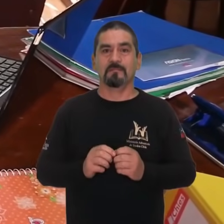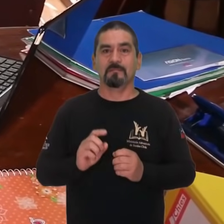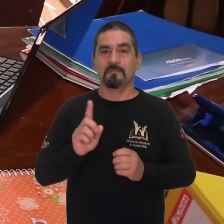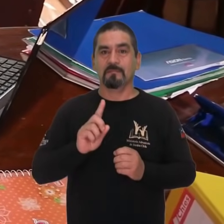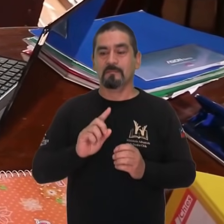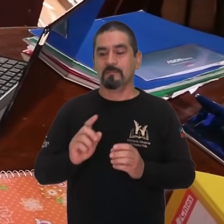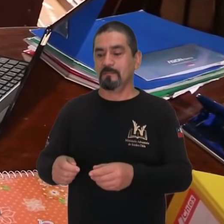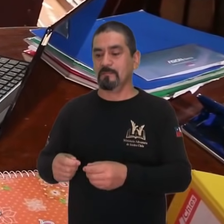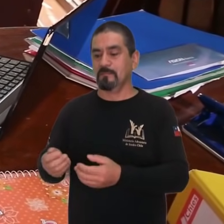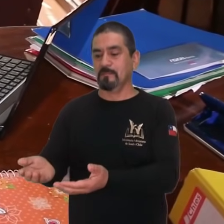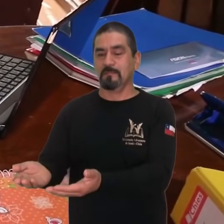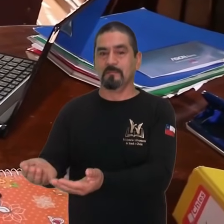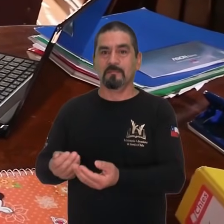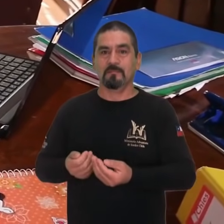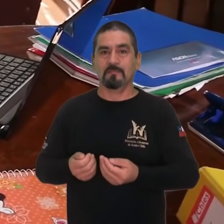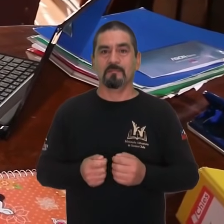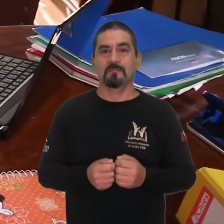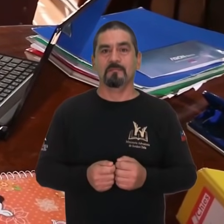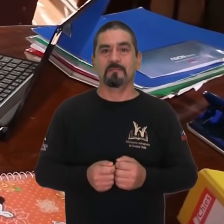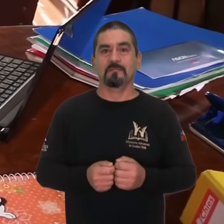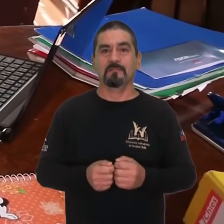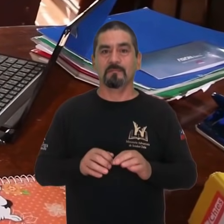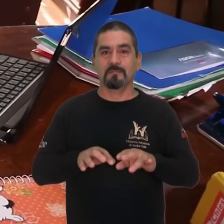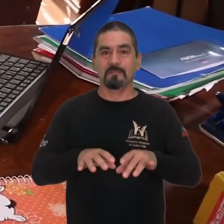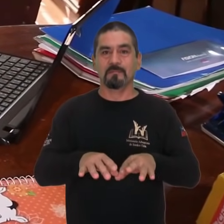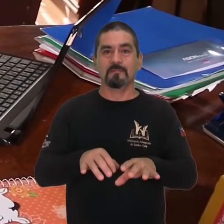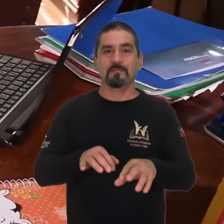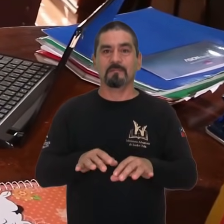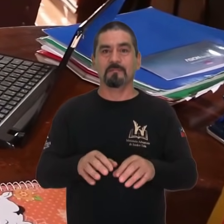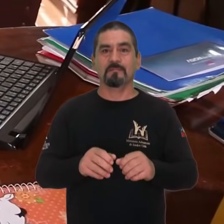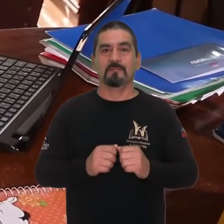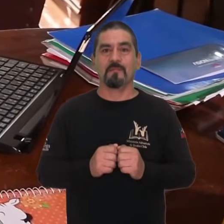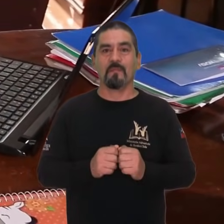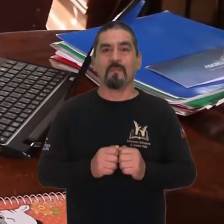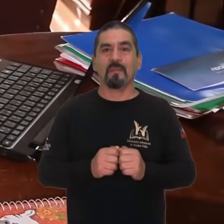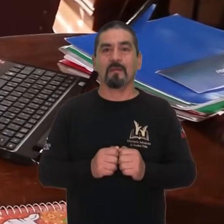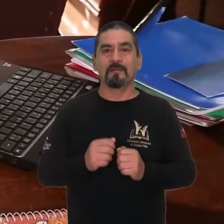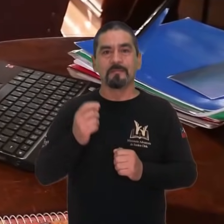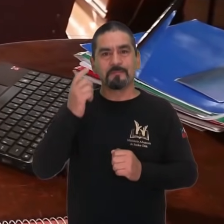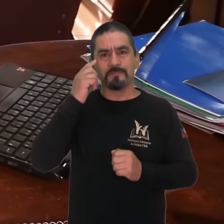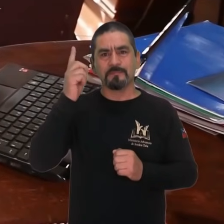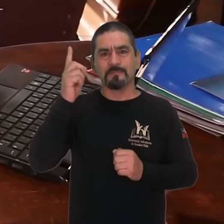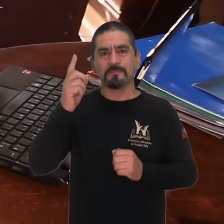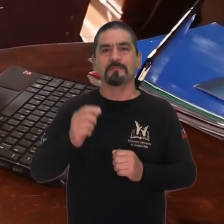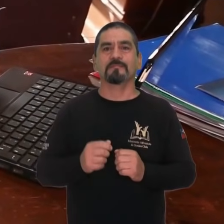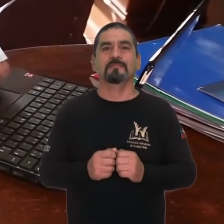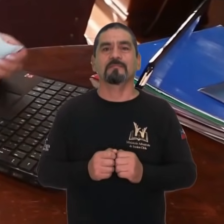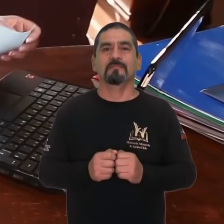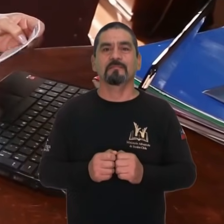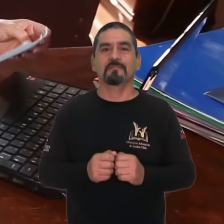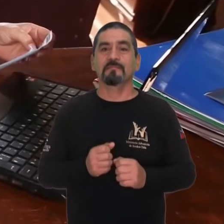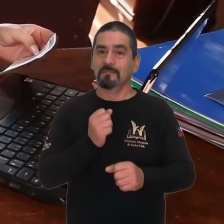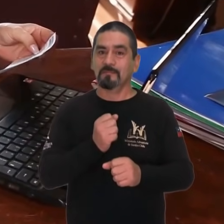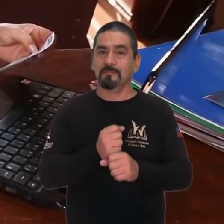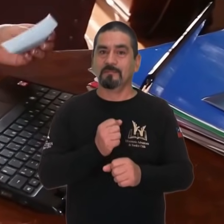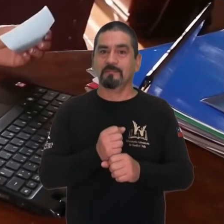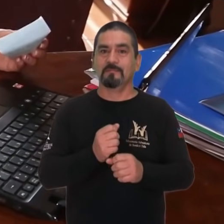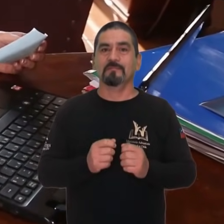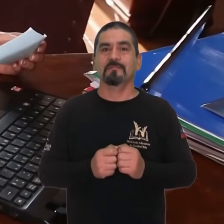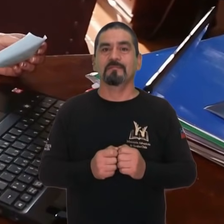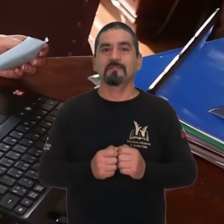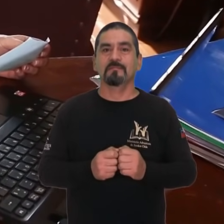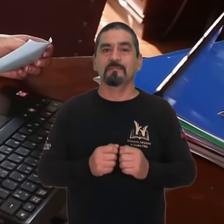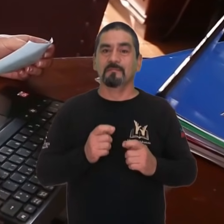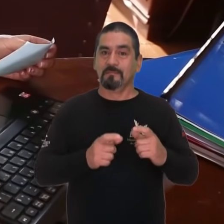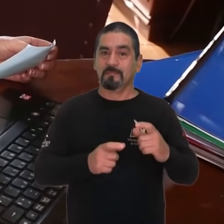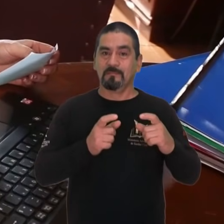aún no había cobrado. Rápidamente verifiqué quién me había dado el cheque y me acordé que había hecho trabajo para